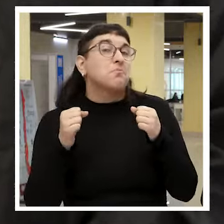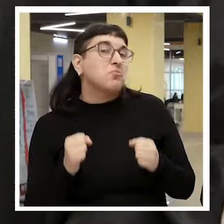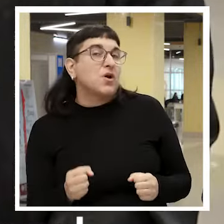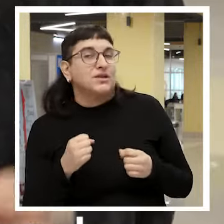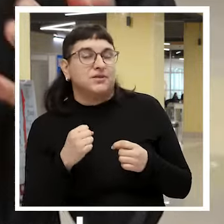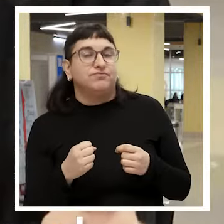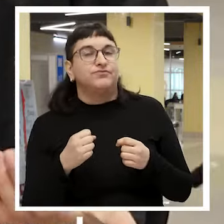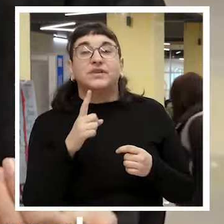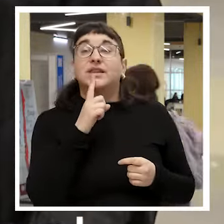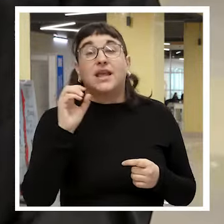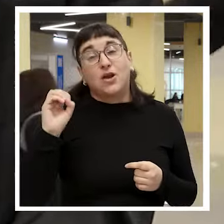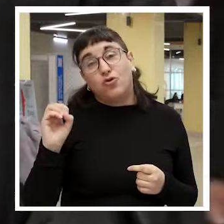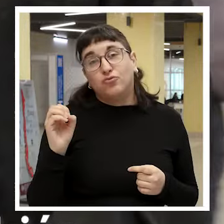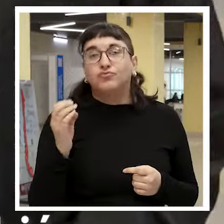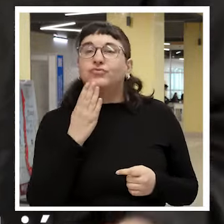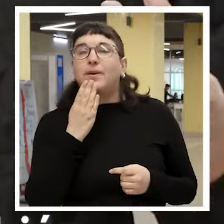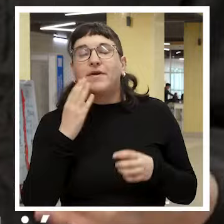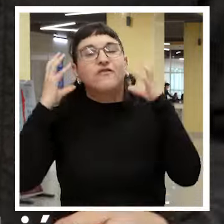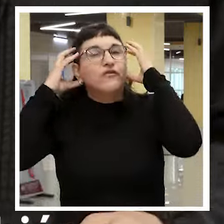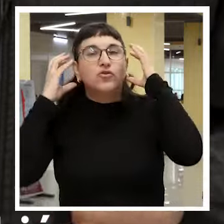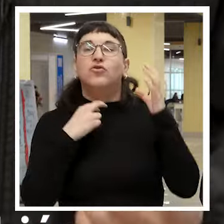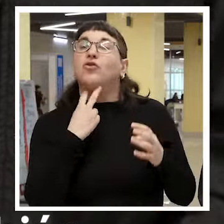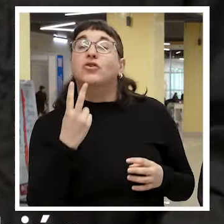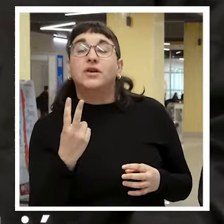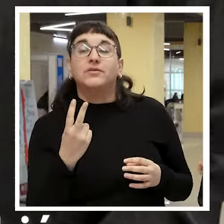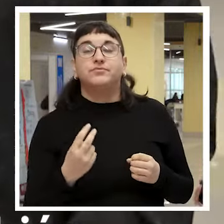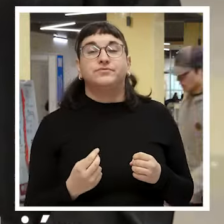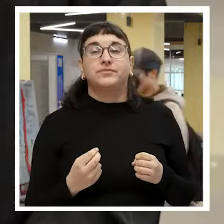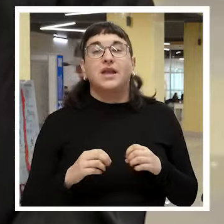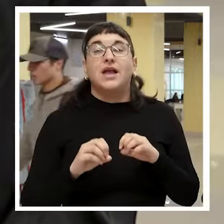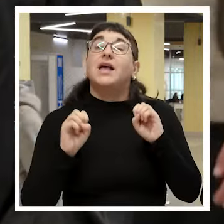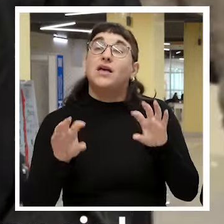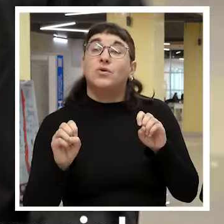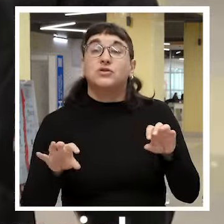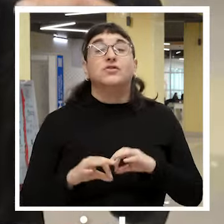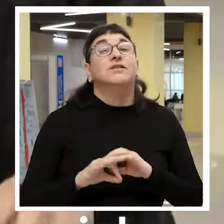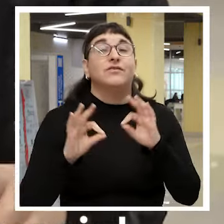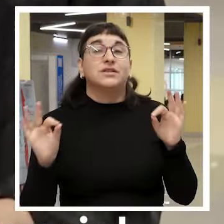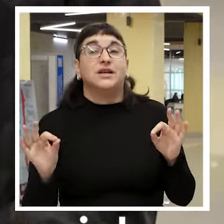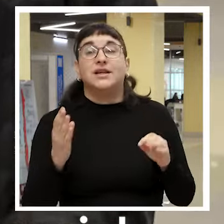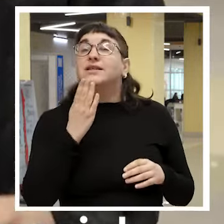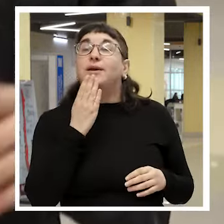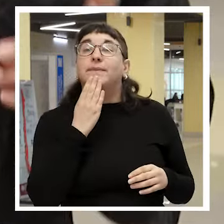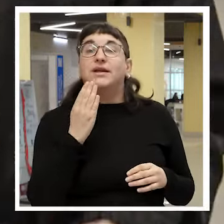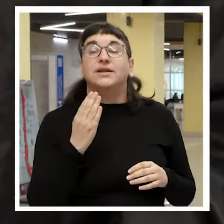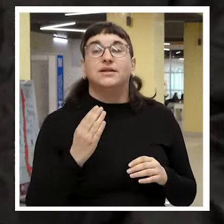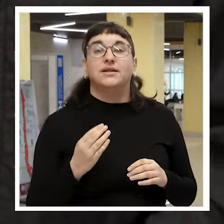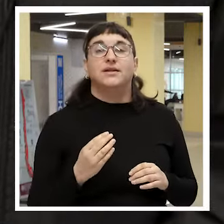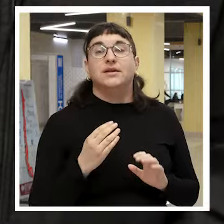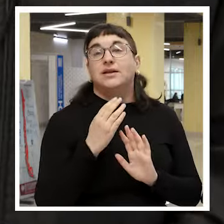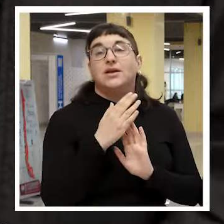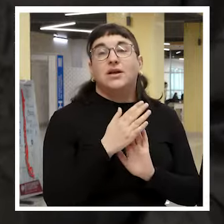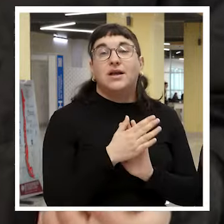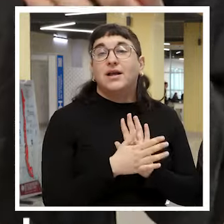serían terapia ocupacional, tenemos también fonoaudiología, educación diferencial y